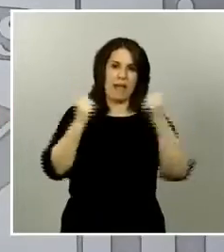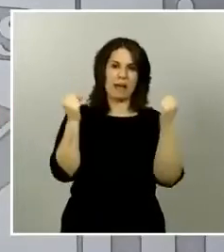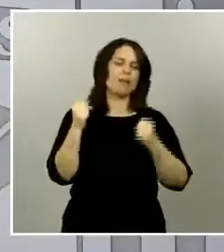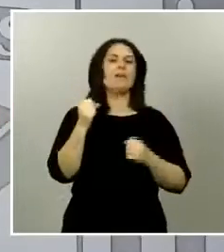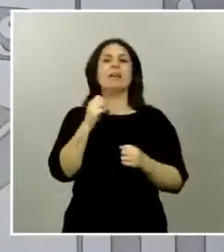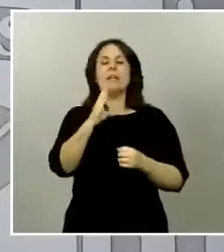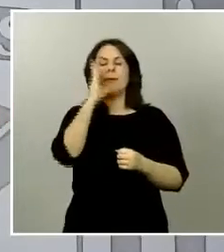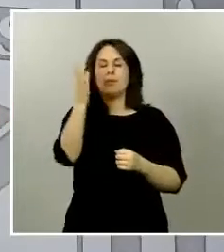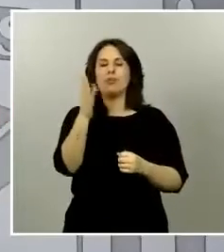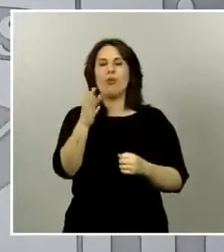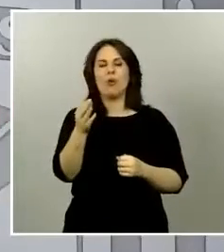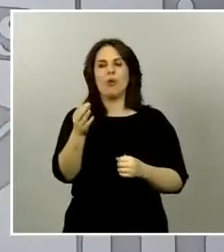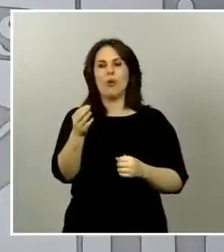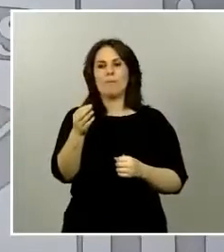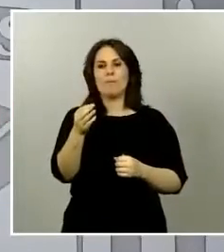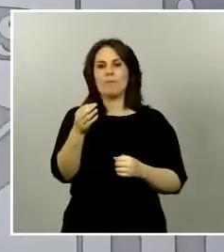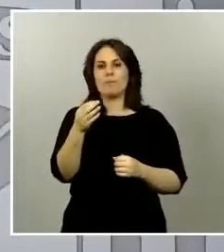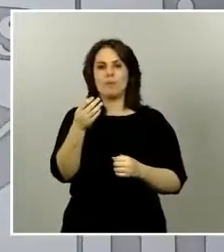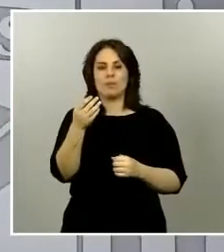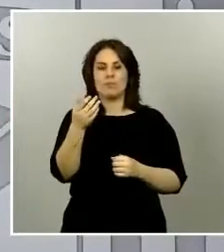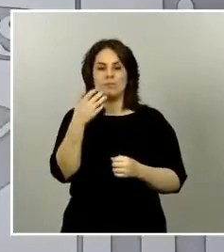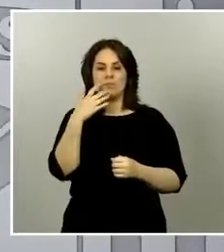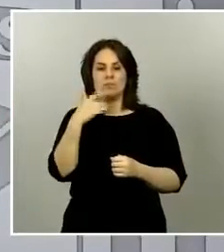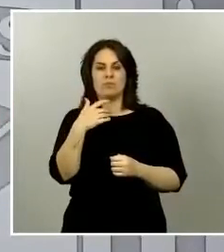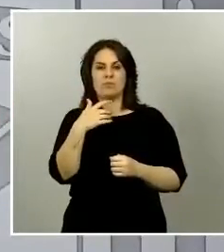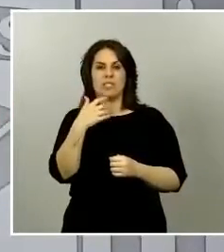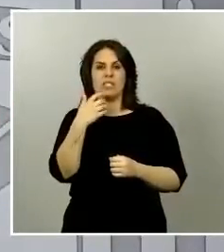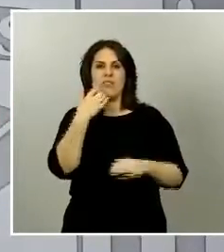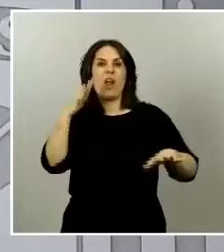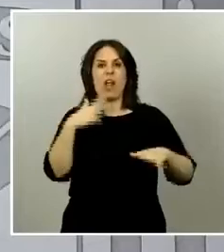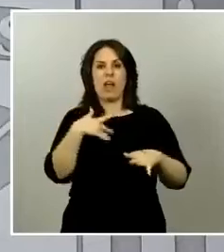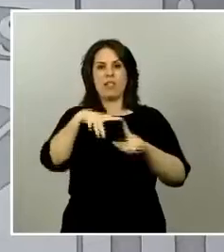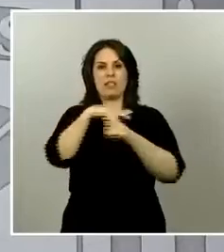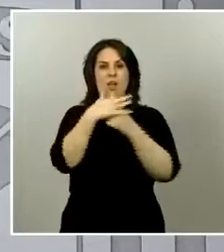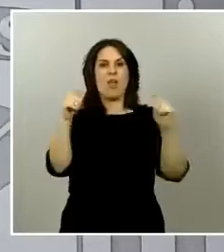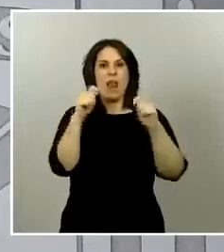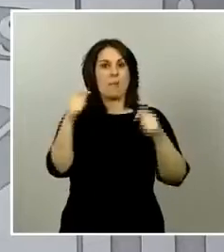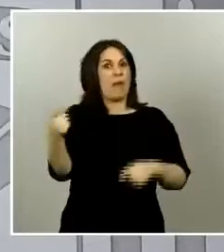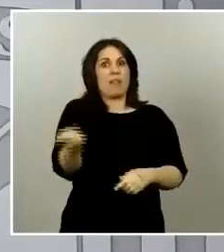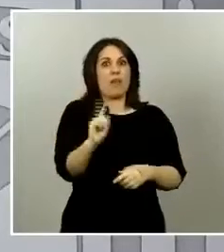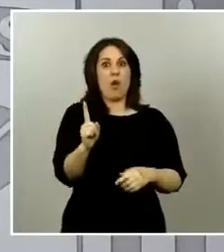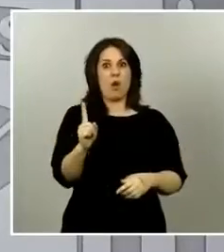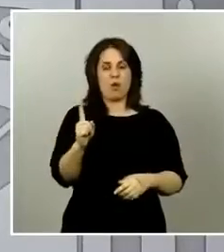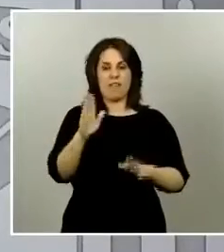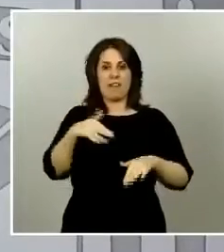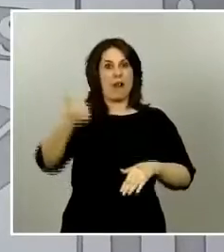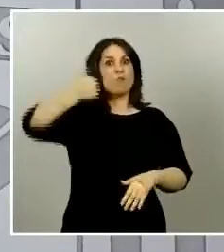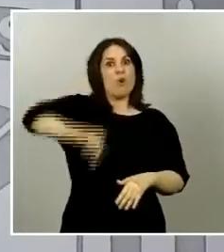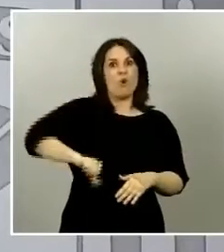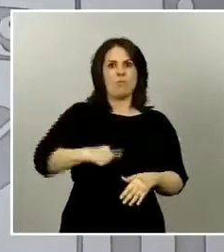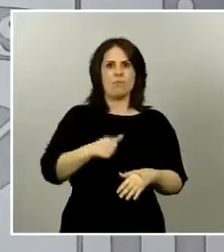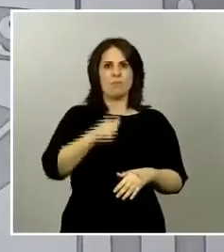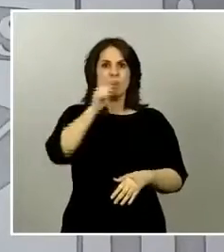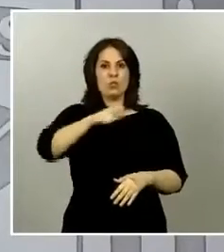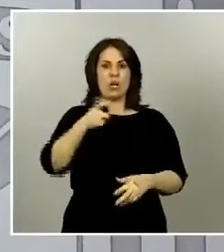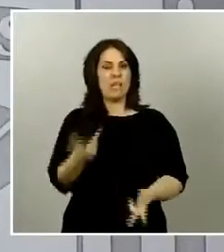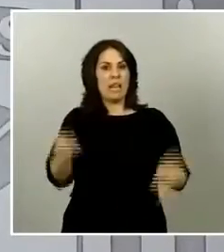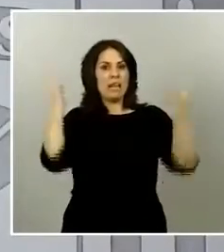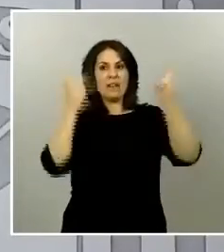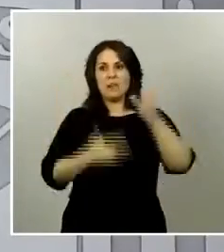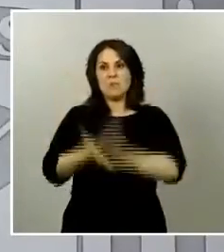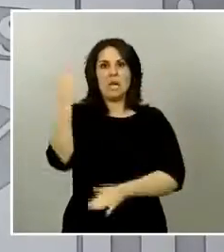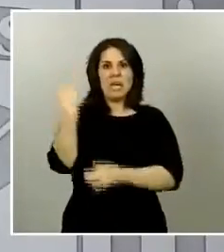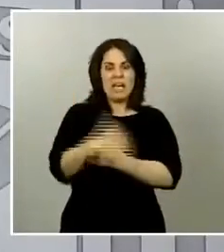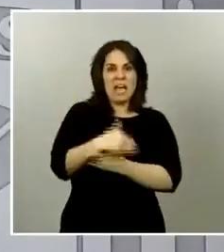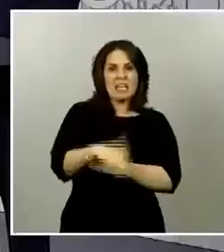hoy hubieran podido salir, si por ellos hubiera sido, el conjunto de los ciudadanos a la calle sin ningún tipo de orden, sin ningún tipo